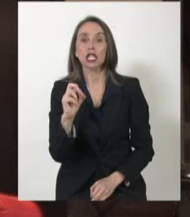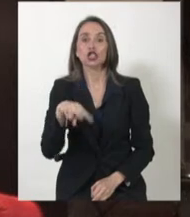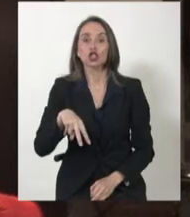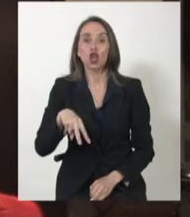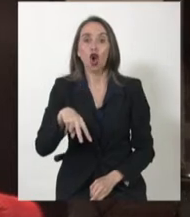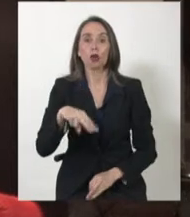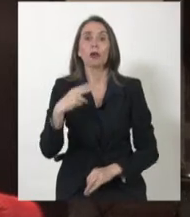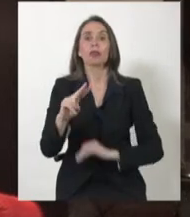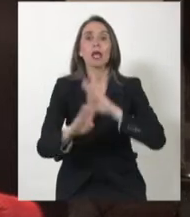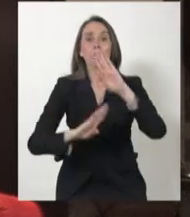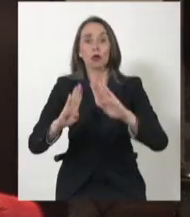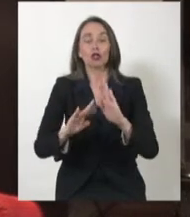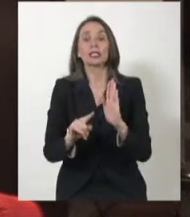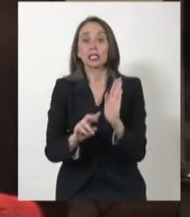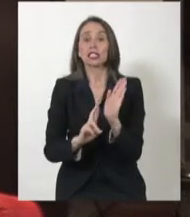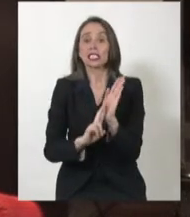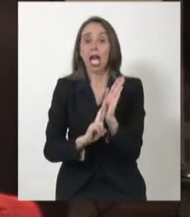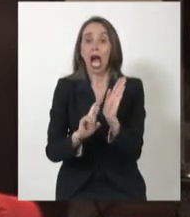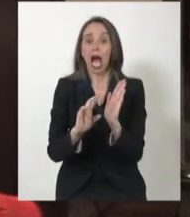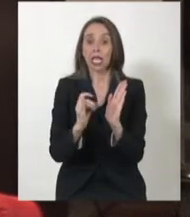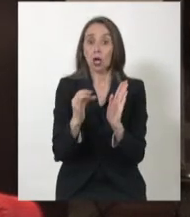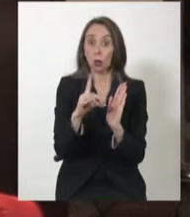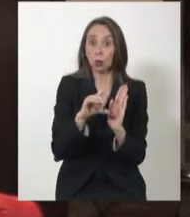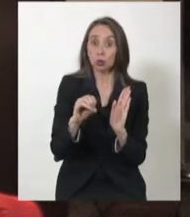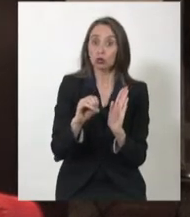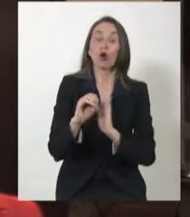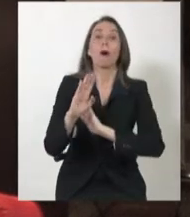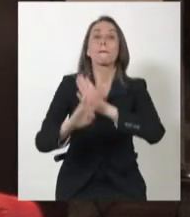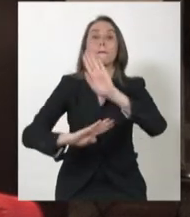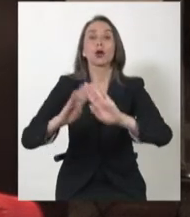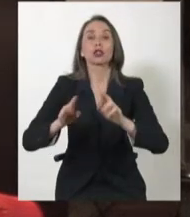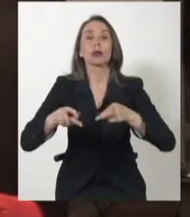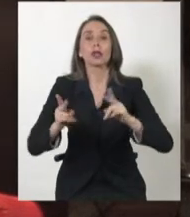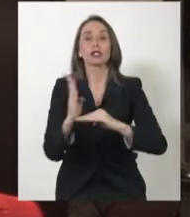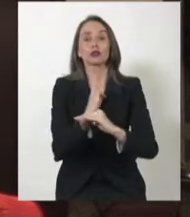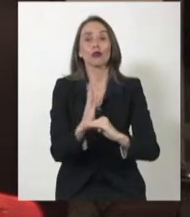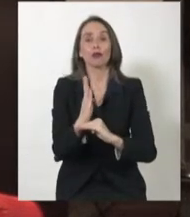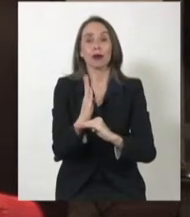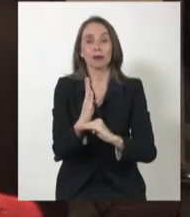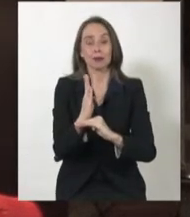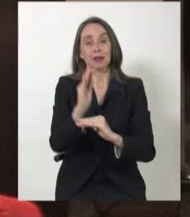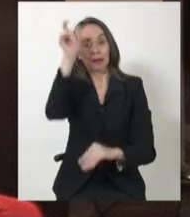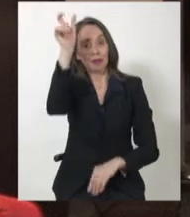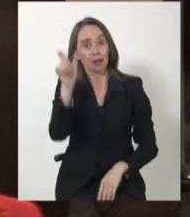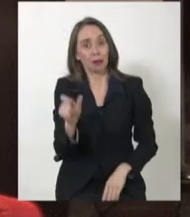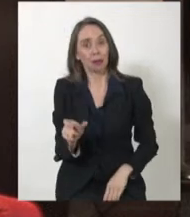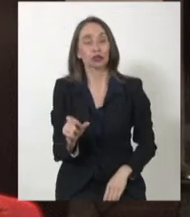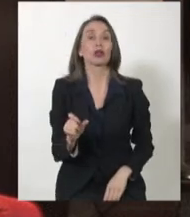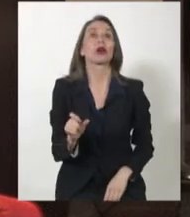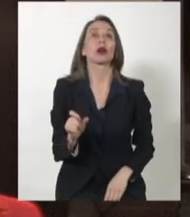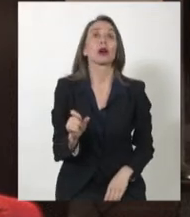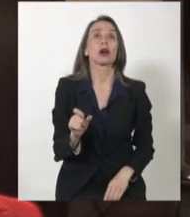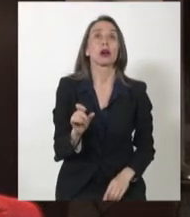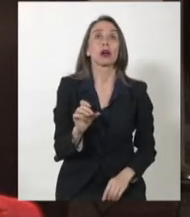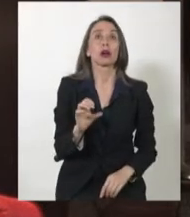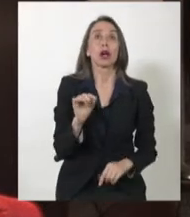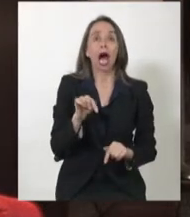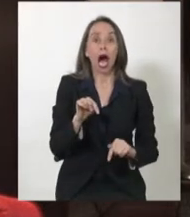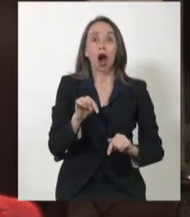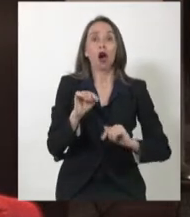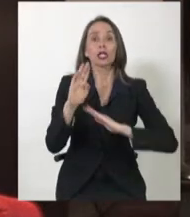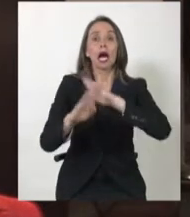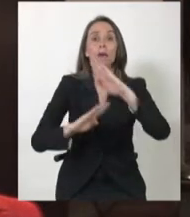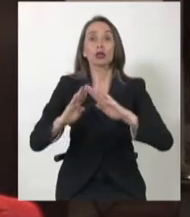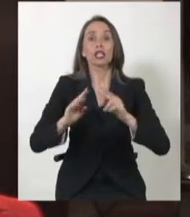un recurso que protege los derechos fundamentales, pero hoy protege más bien los